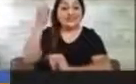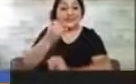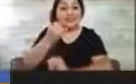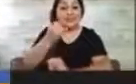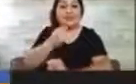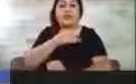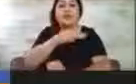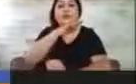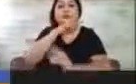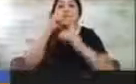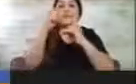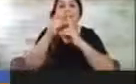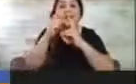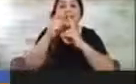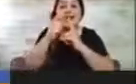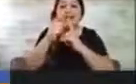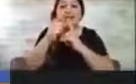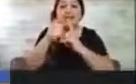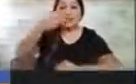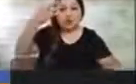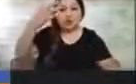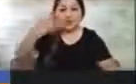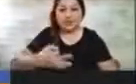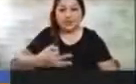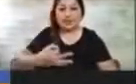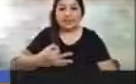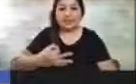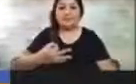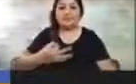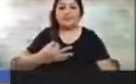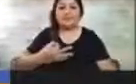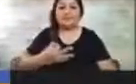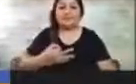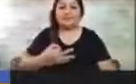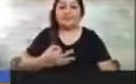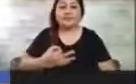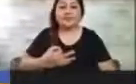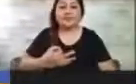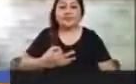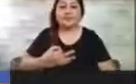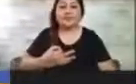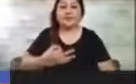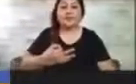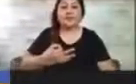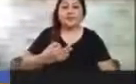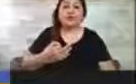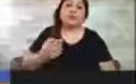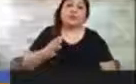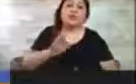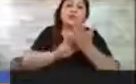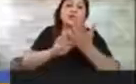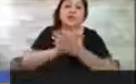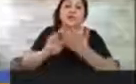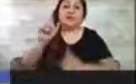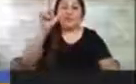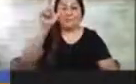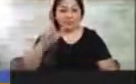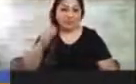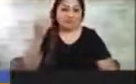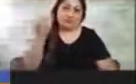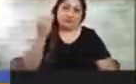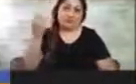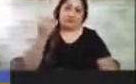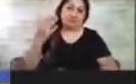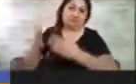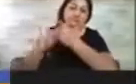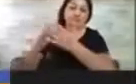sobre todo si es una institución la que está hablando. Por supuesto, un individual puede usar la terminología que quiera, pero si es